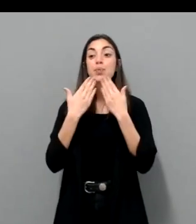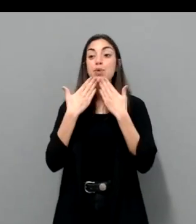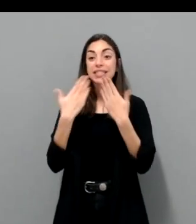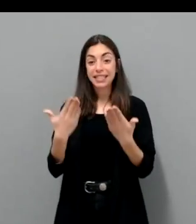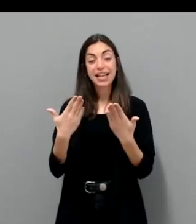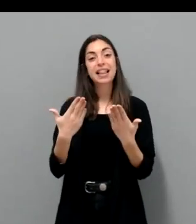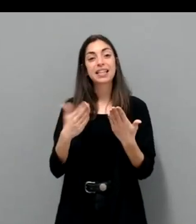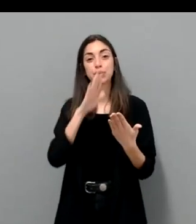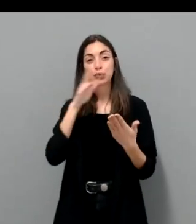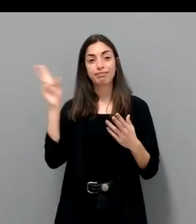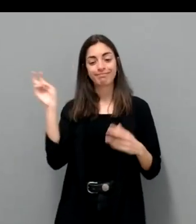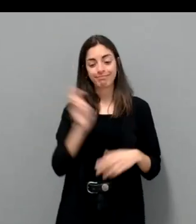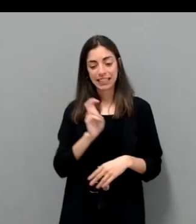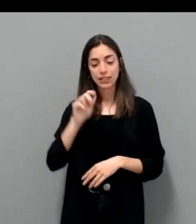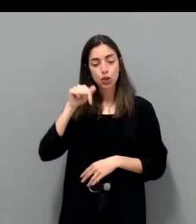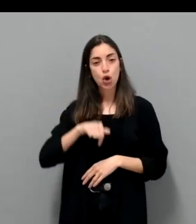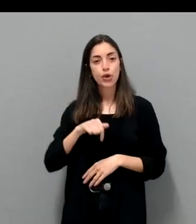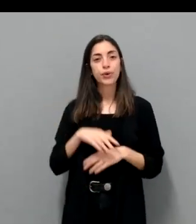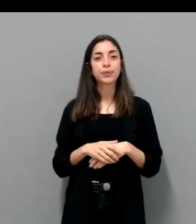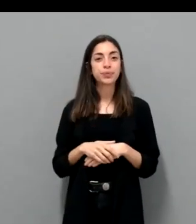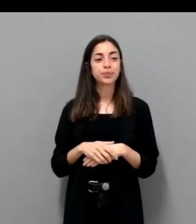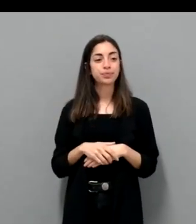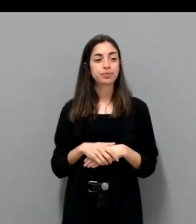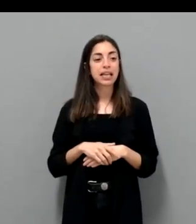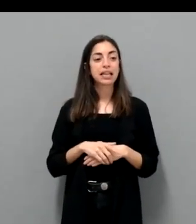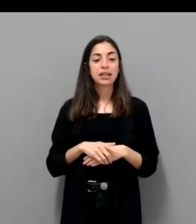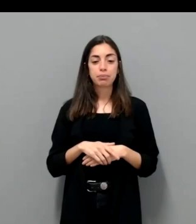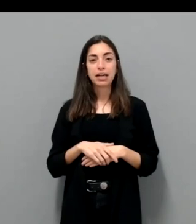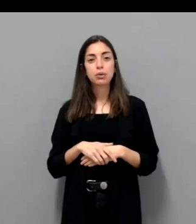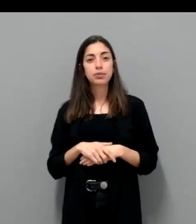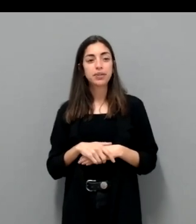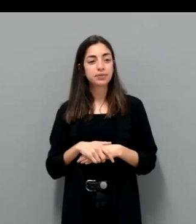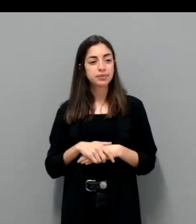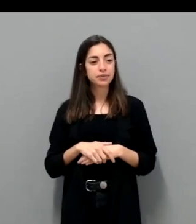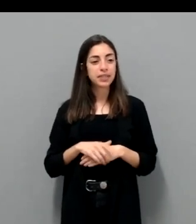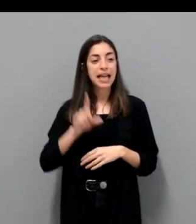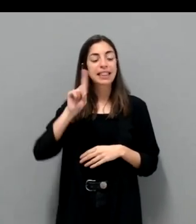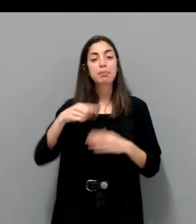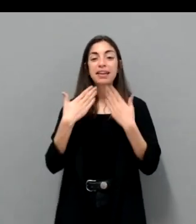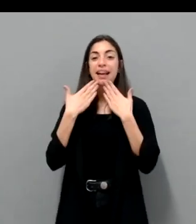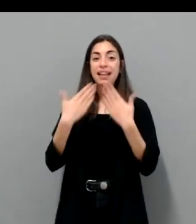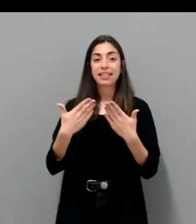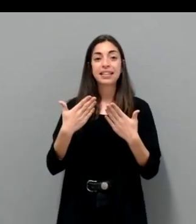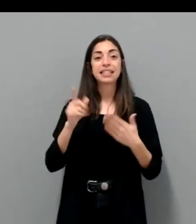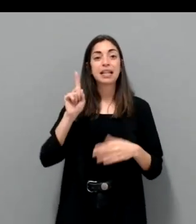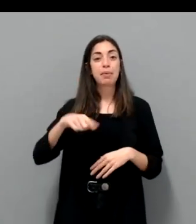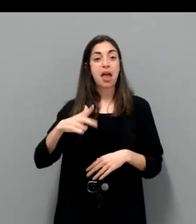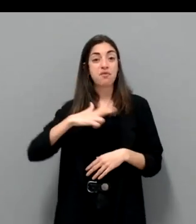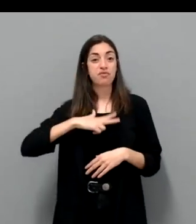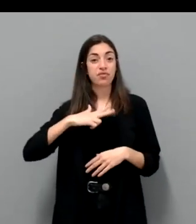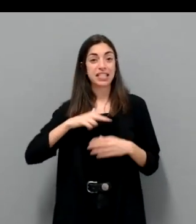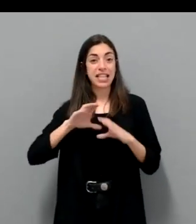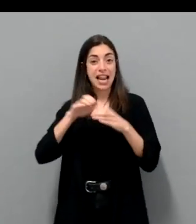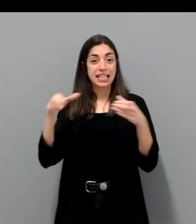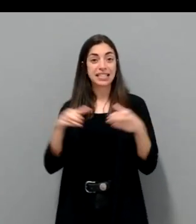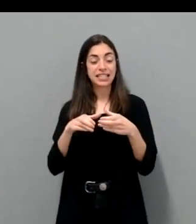gracias por estar hoy con nosotros. También agradecer enormemente la presencia de la fiscal de la Sala de Servicios